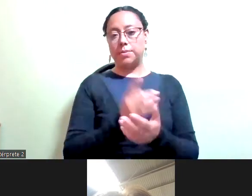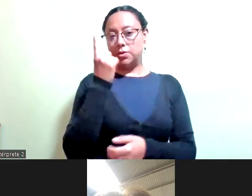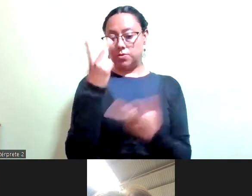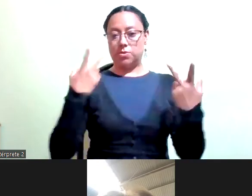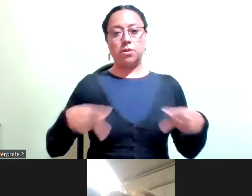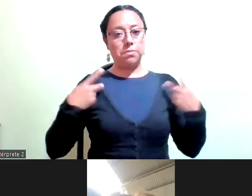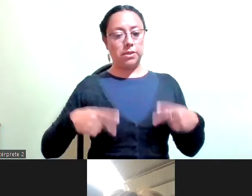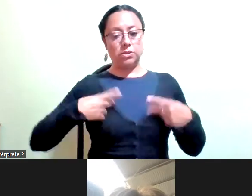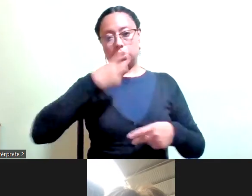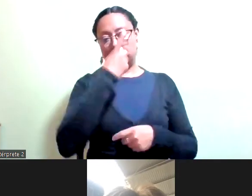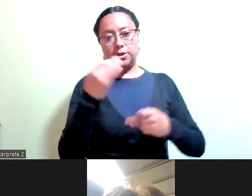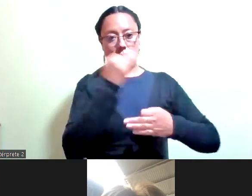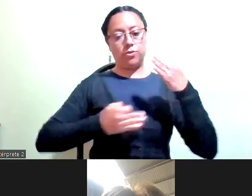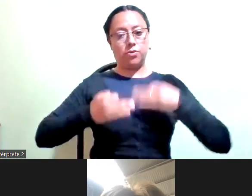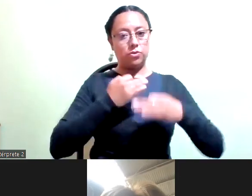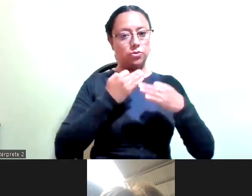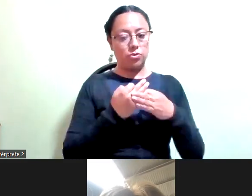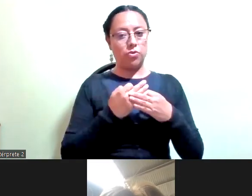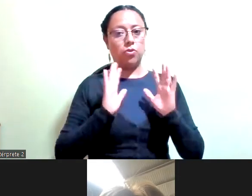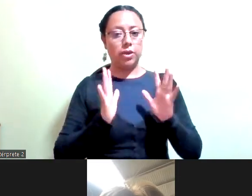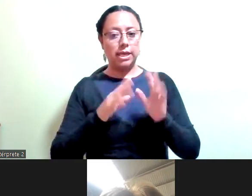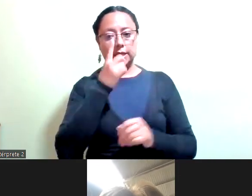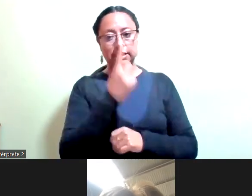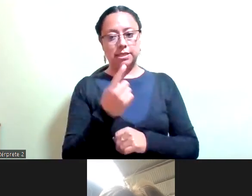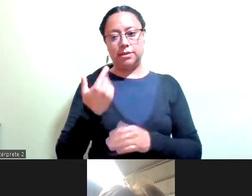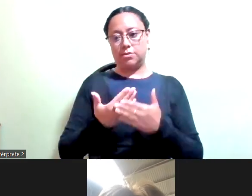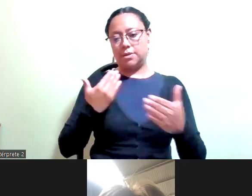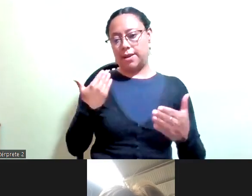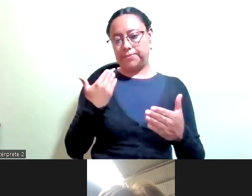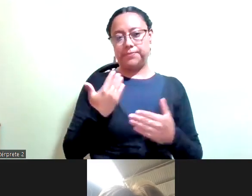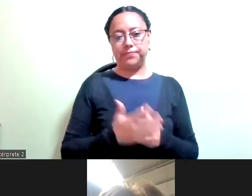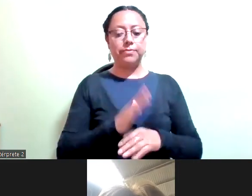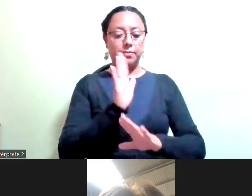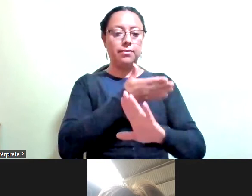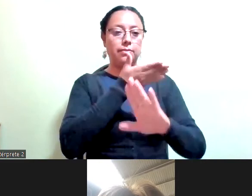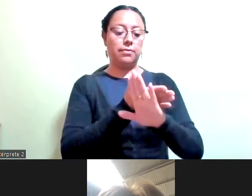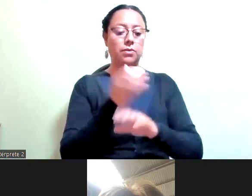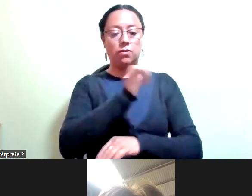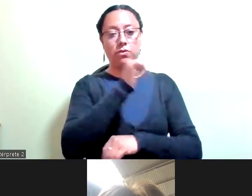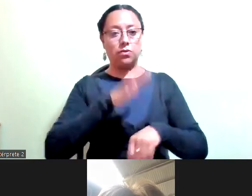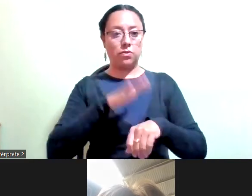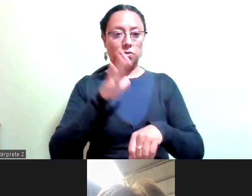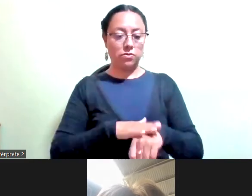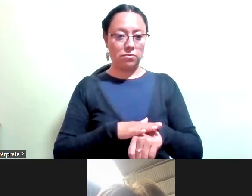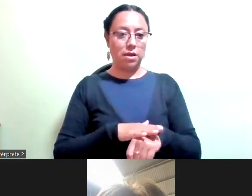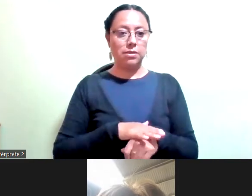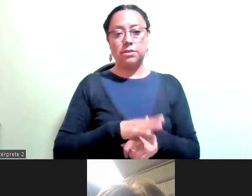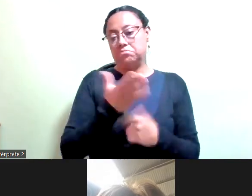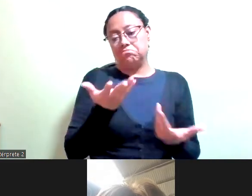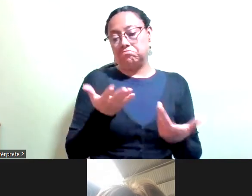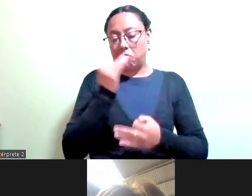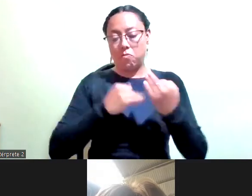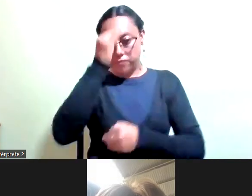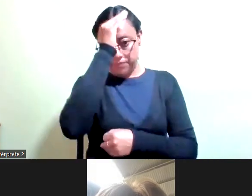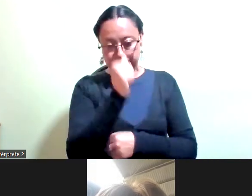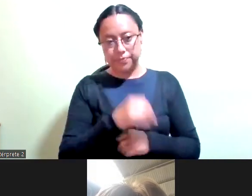que se mencionó hace un rato en contra, y los demás pues coincidimos en los dictámenes. Entonces yo